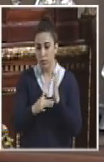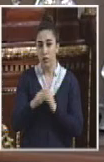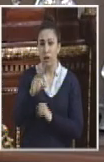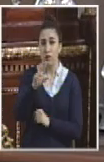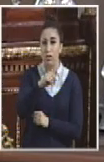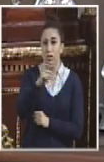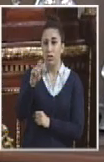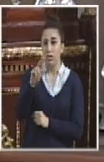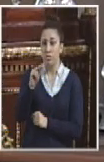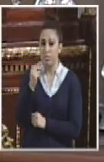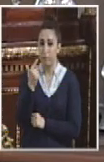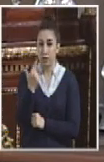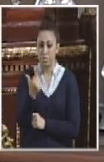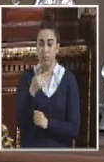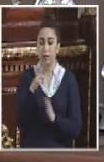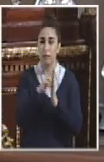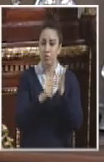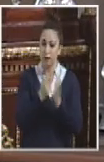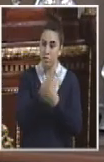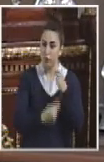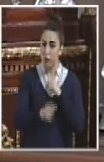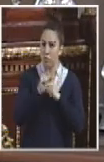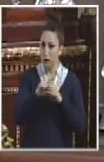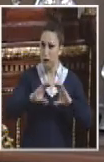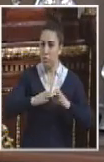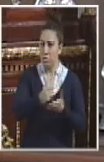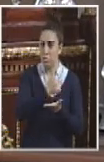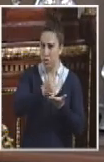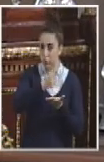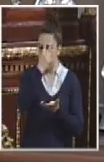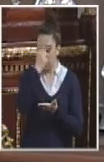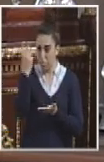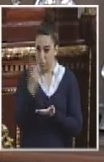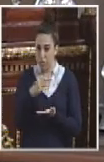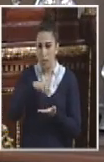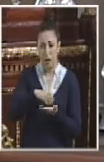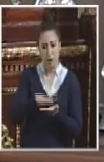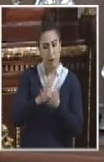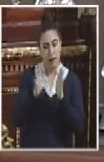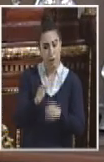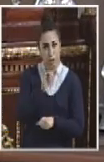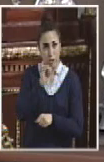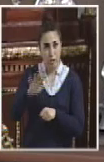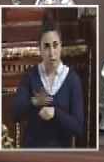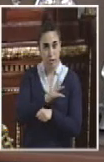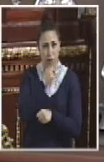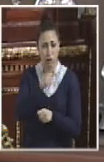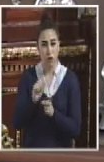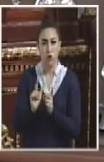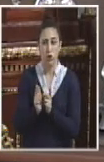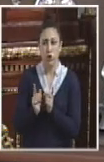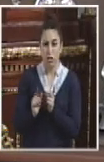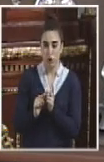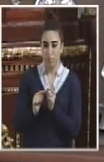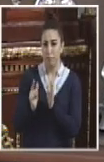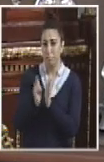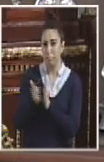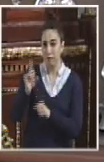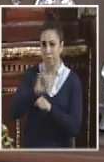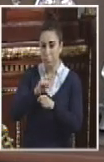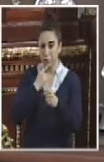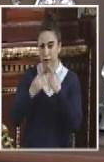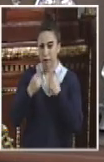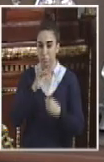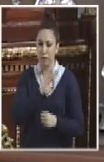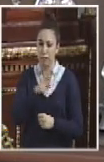y 187 del reglamento, ambos del Congreso de la Ciudad de México, se instruye su inserción íntegra en el